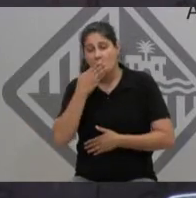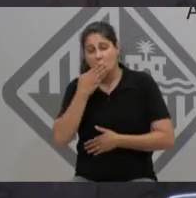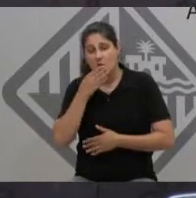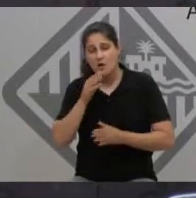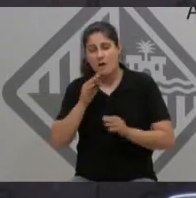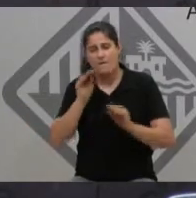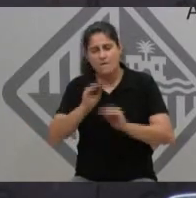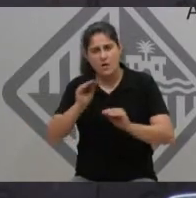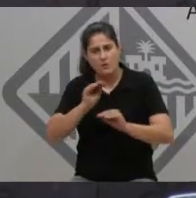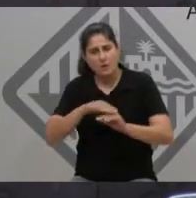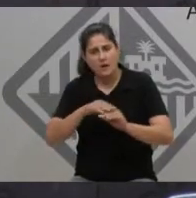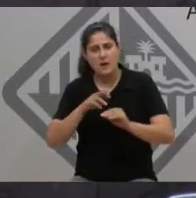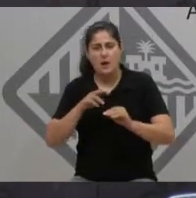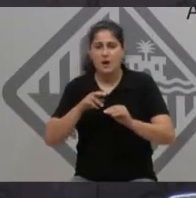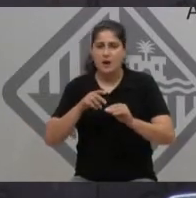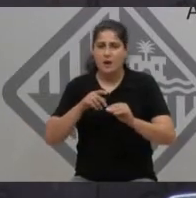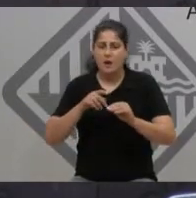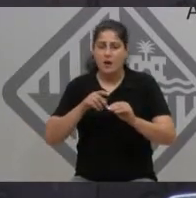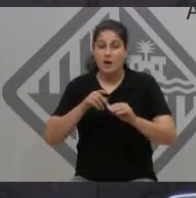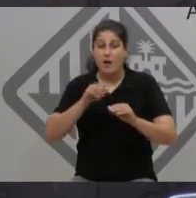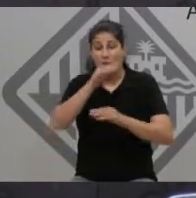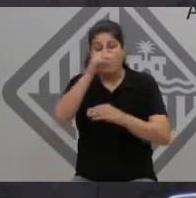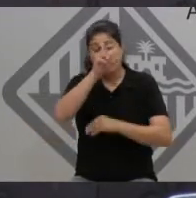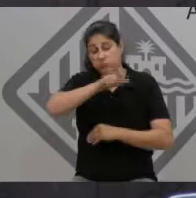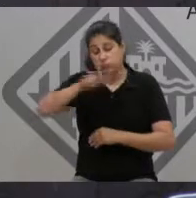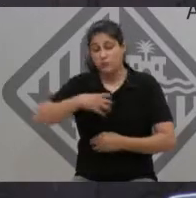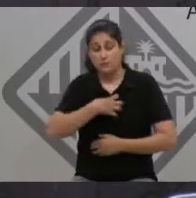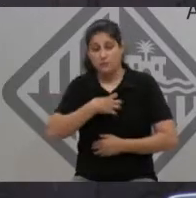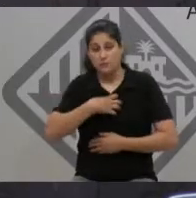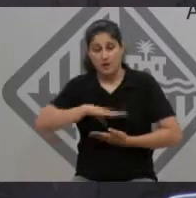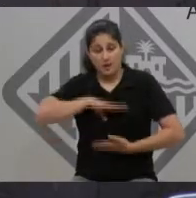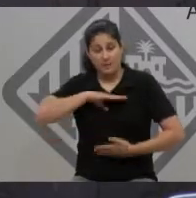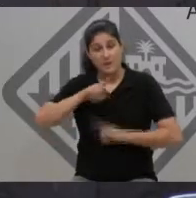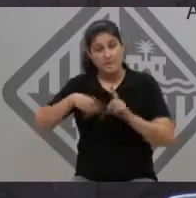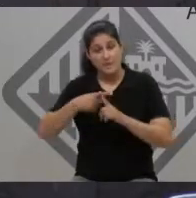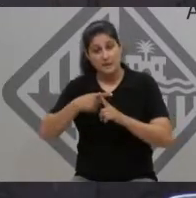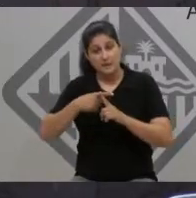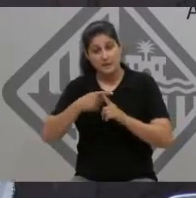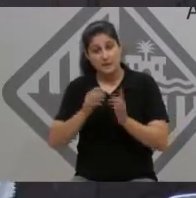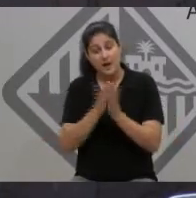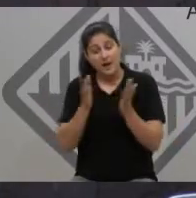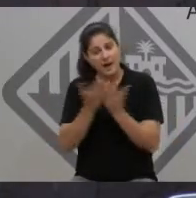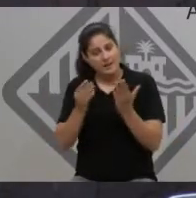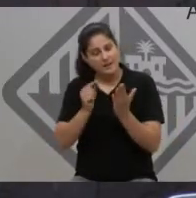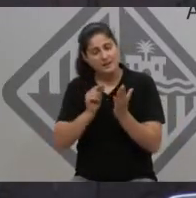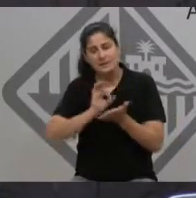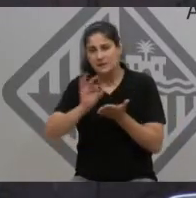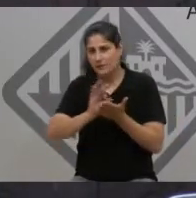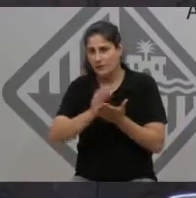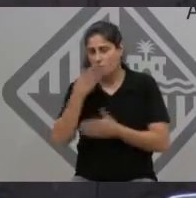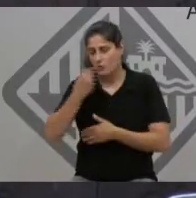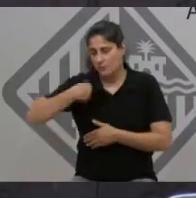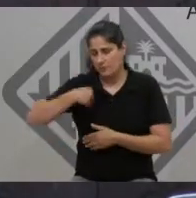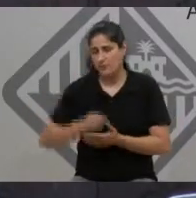promoción profesional y mejora de las competencias del personal, así como desarrollar la carta de servicios de esta escuela. Y estas son nuestras